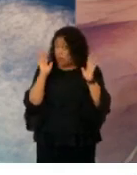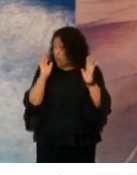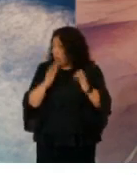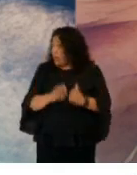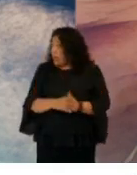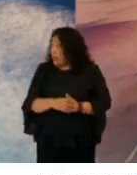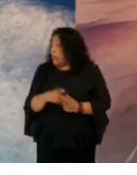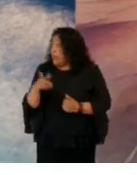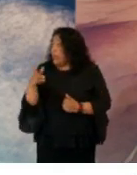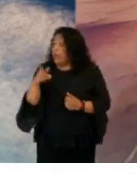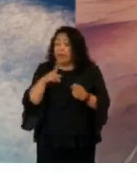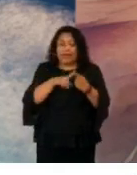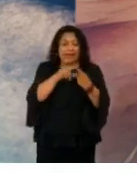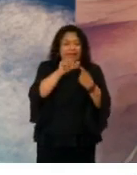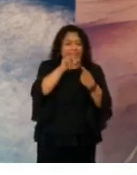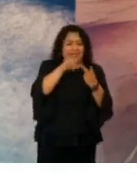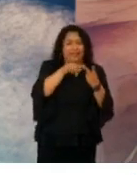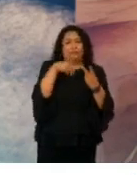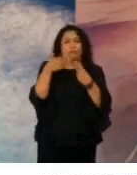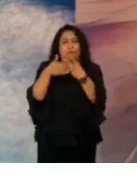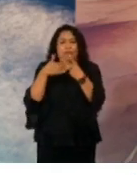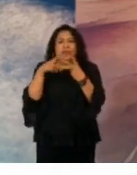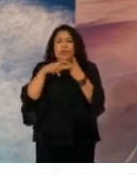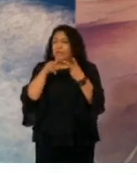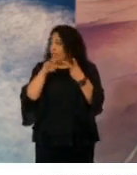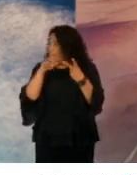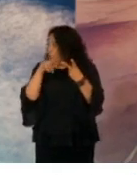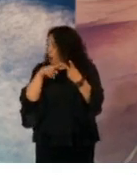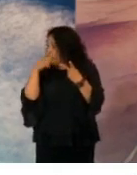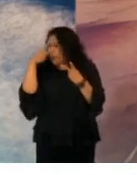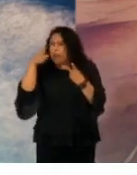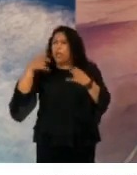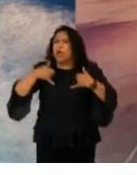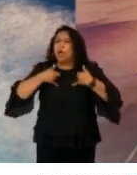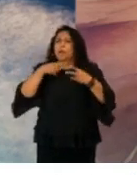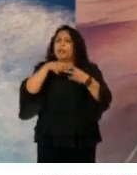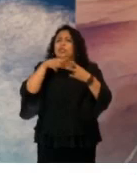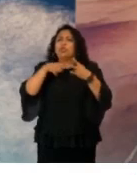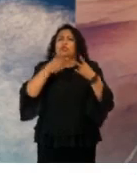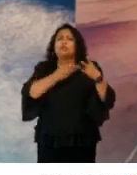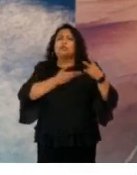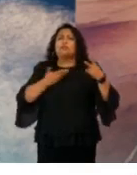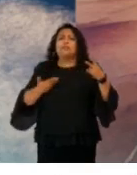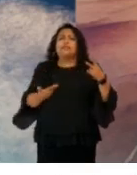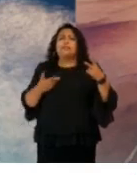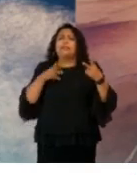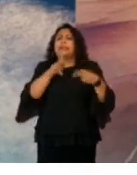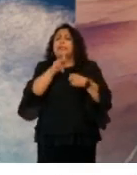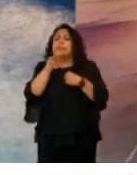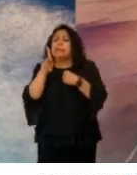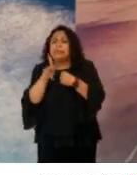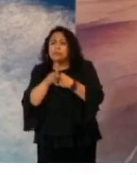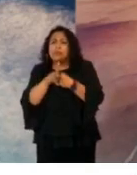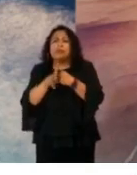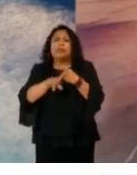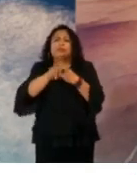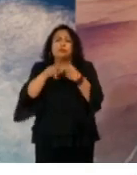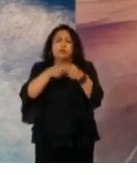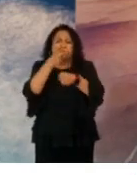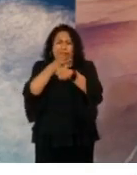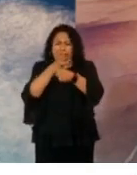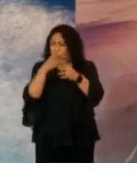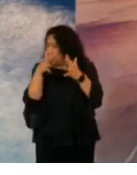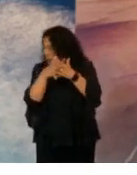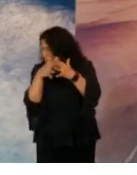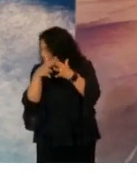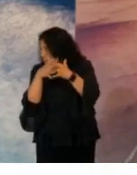Adenauer llama a De Gaulle. Sí, para los más jóvenes eran los dos presidentes de los países después de la Segunda Guerra. No,